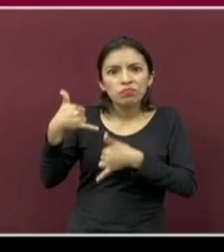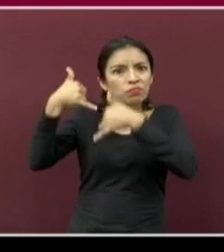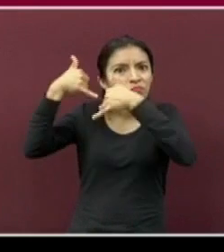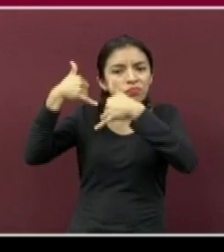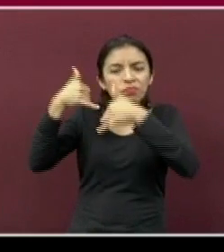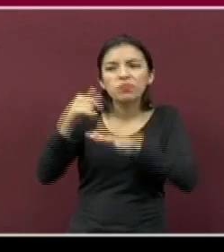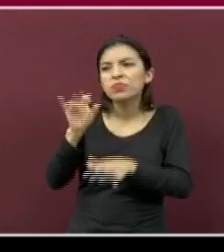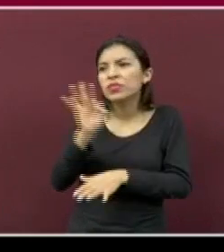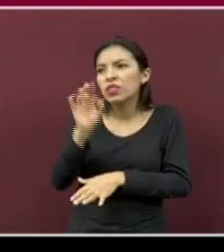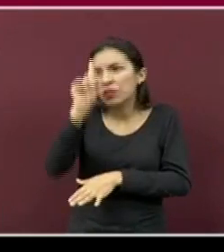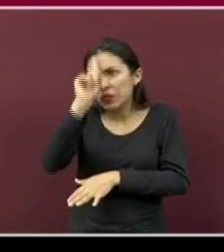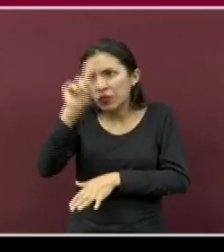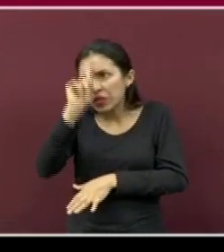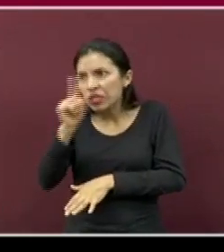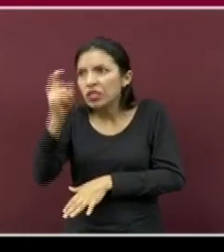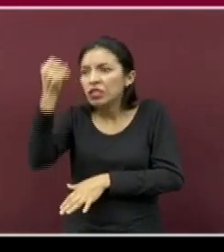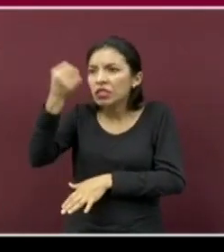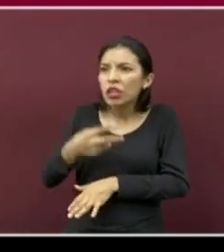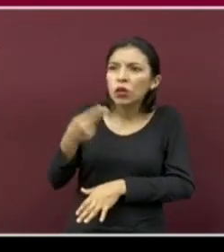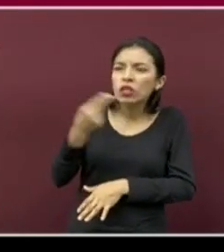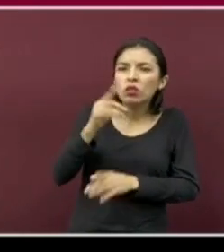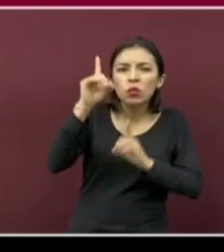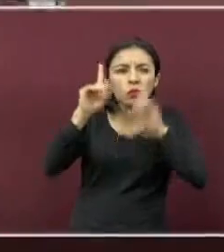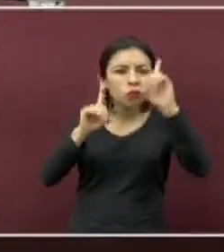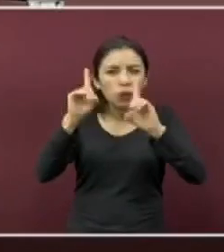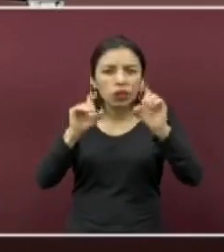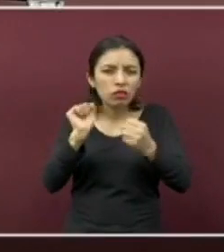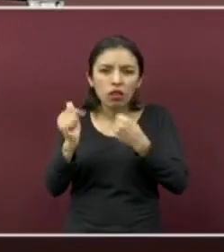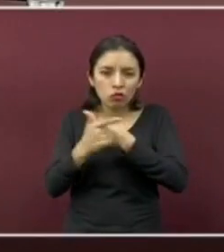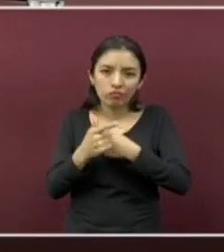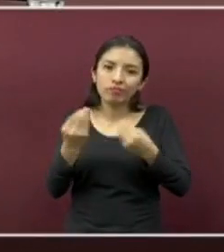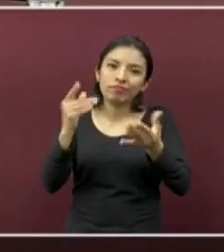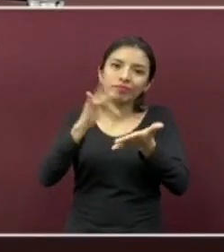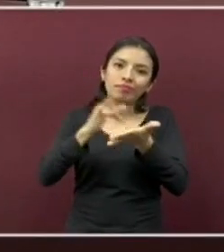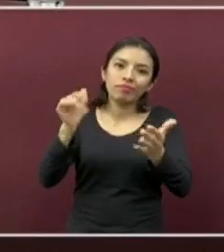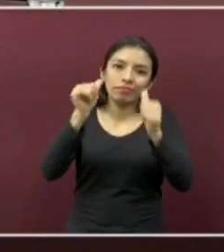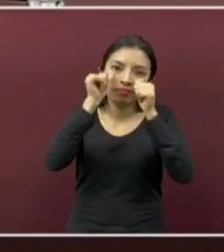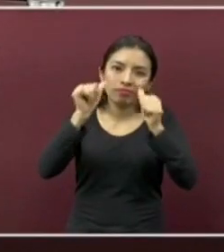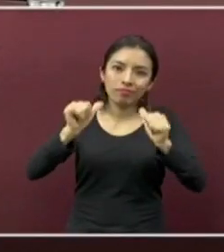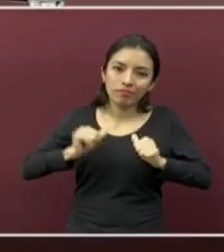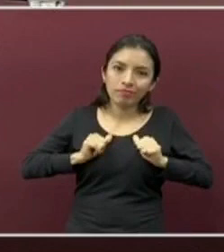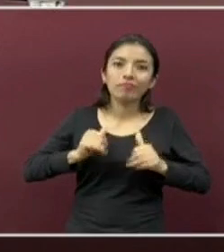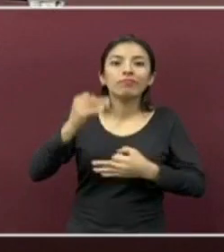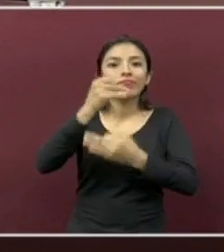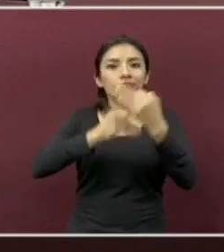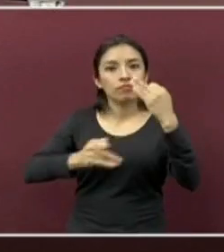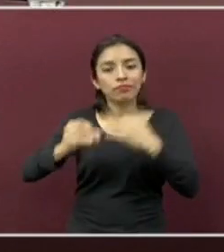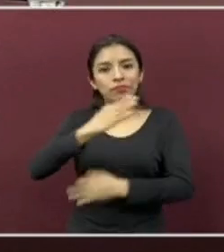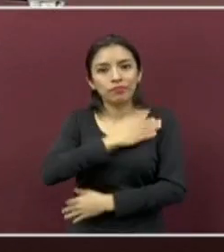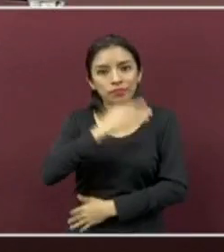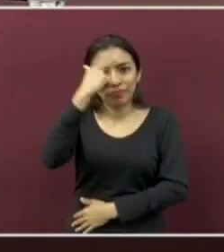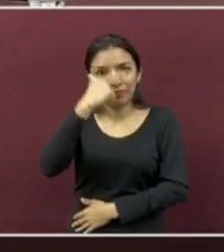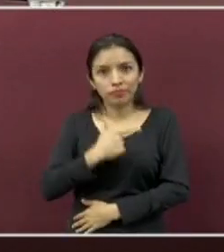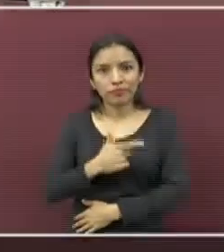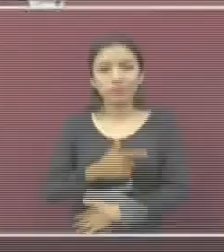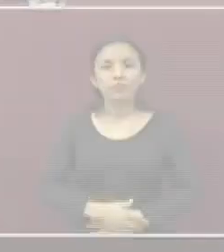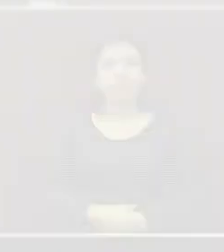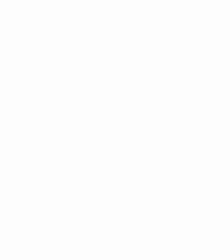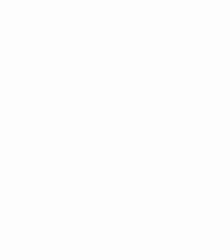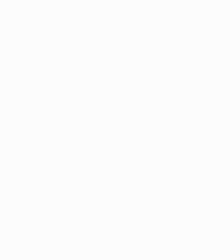asesoría o aclarar dudas. Muchas gracias por su atención y que tengan muy buenas noches.